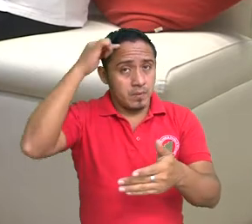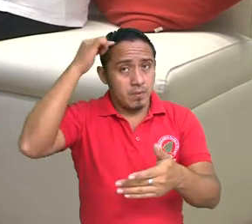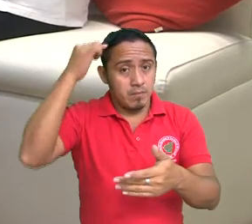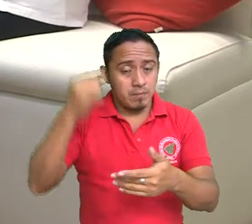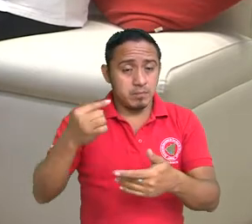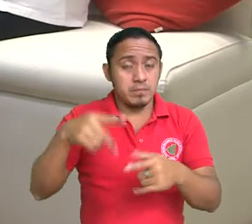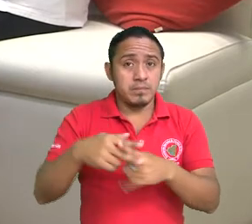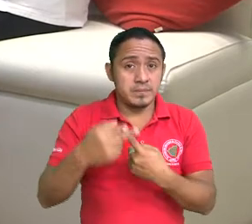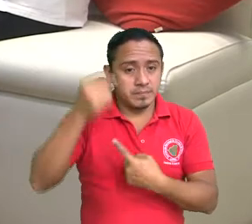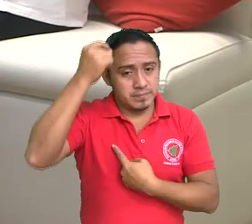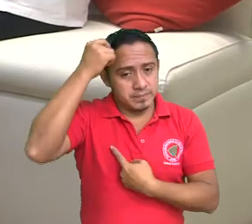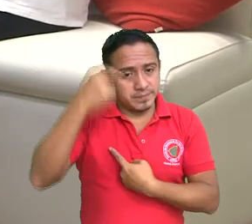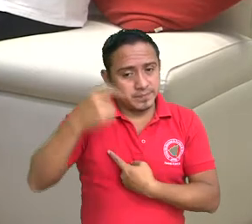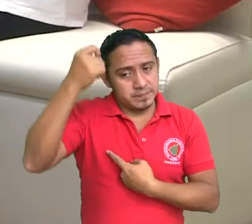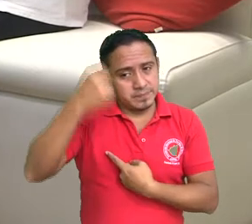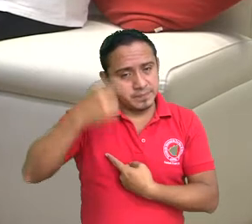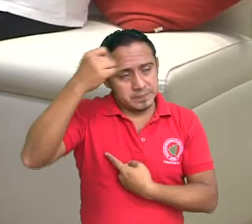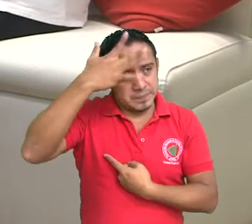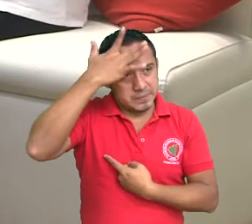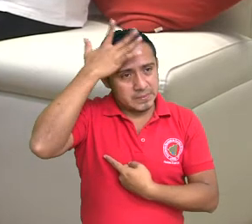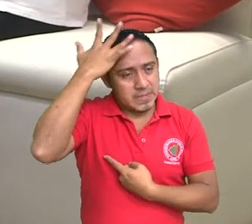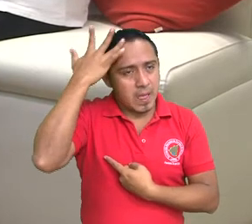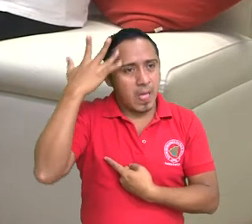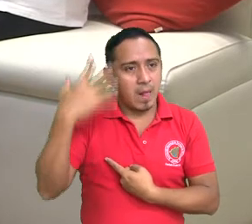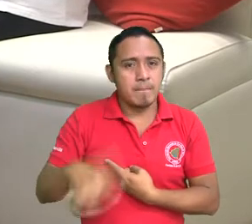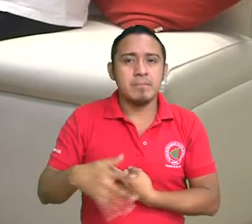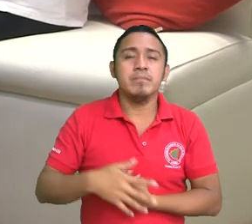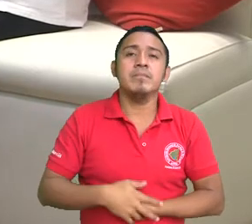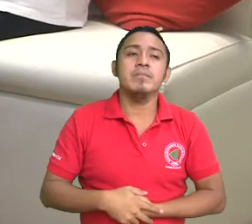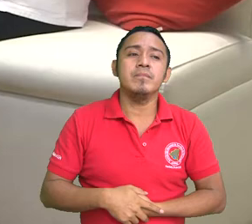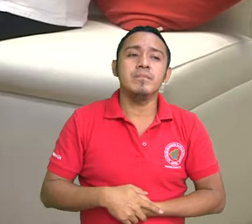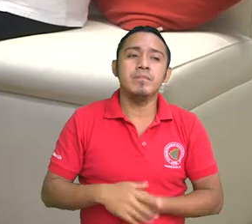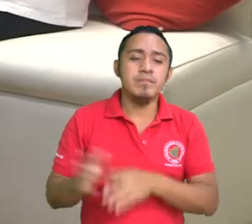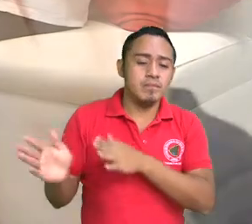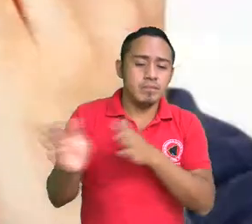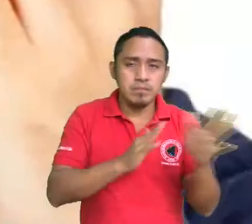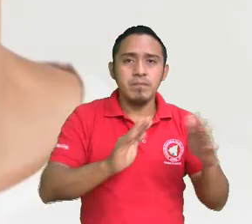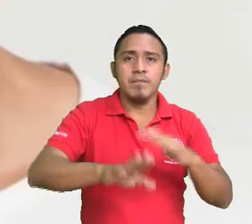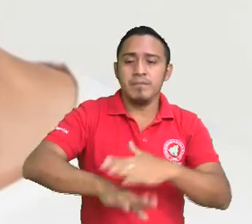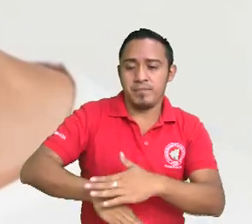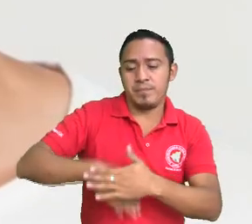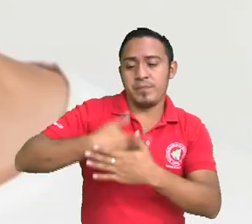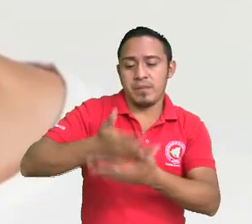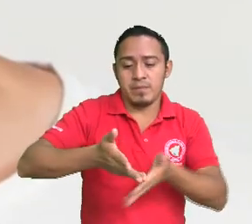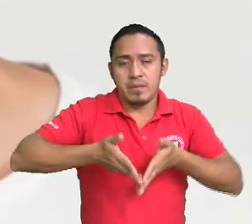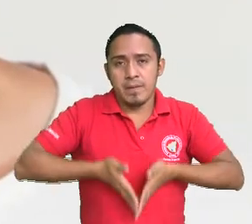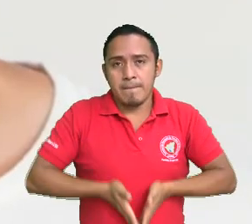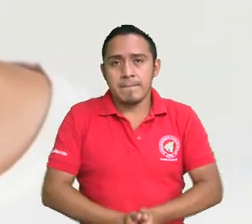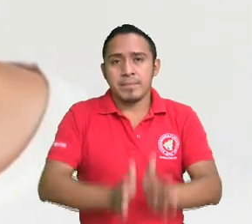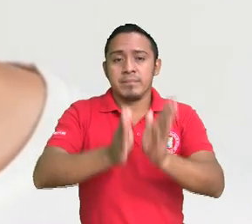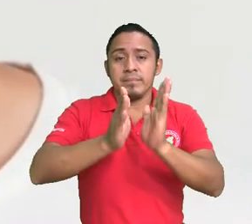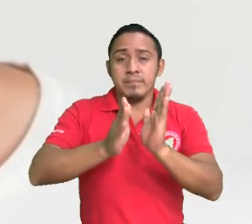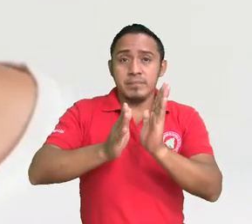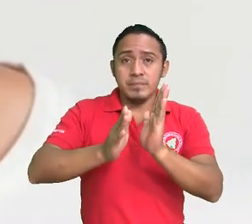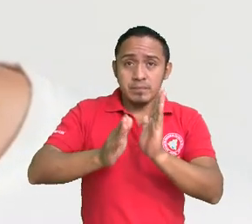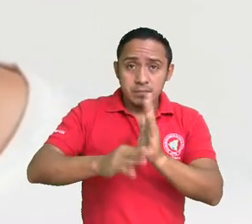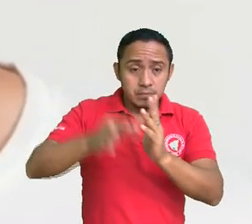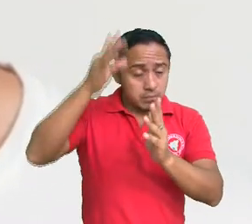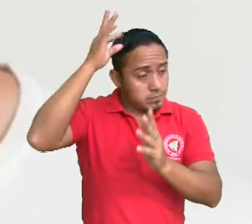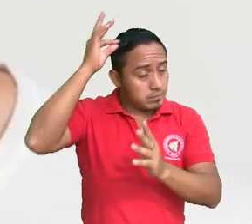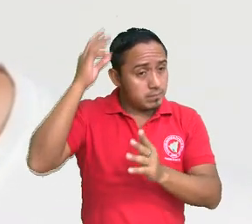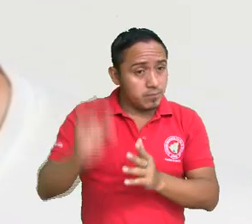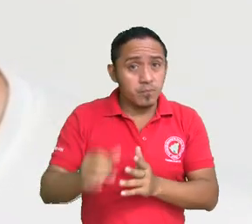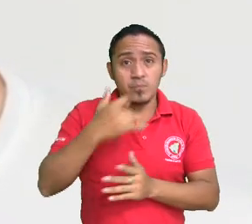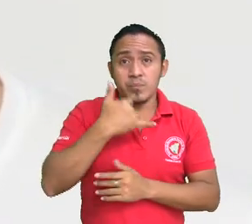uno empieza a botar el cabello. Ahora el posparto también, otro factor de la pérdida del cabello. Por